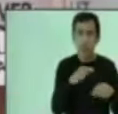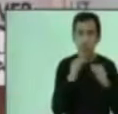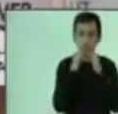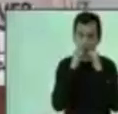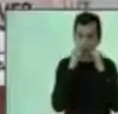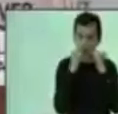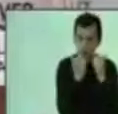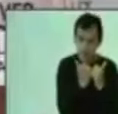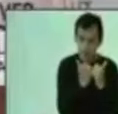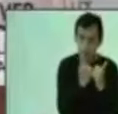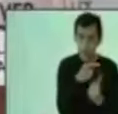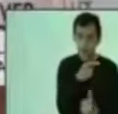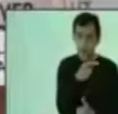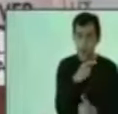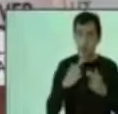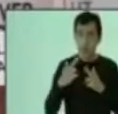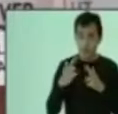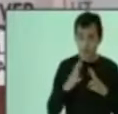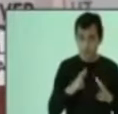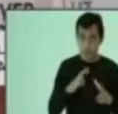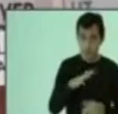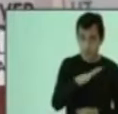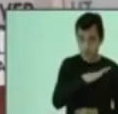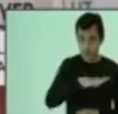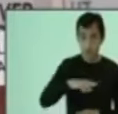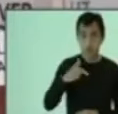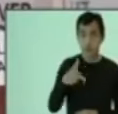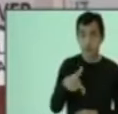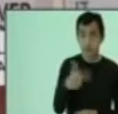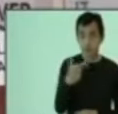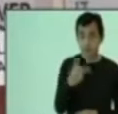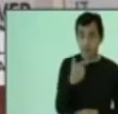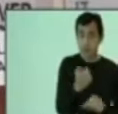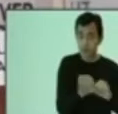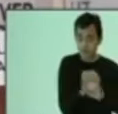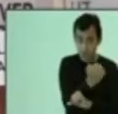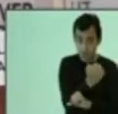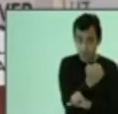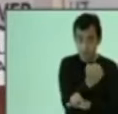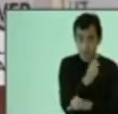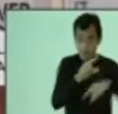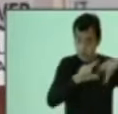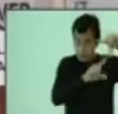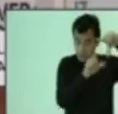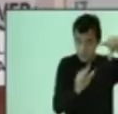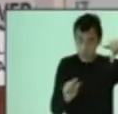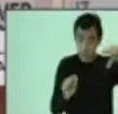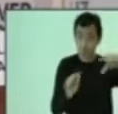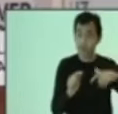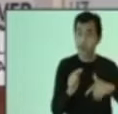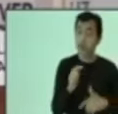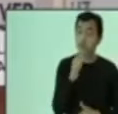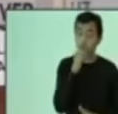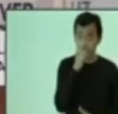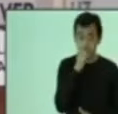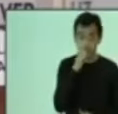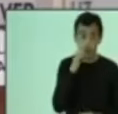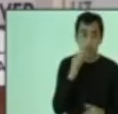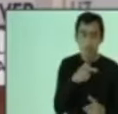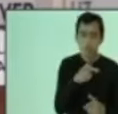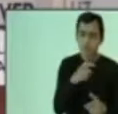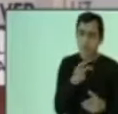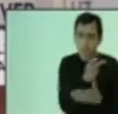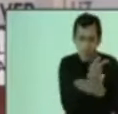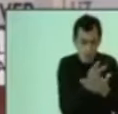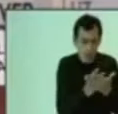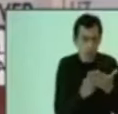asociación civil, la cual tiene representación en 12 estados de la República, y hemos tenido la oportunidad de gestionar